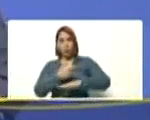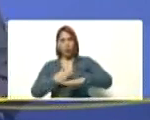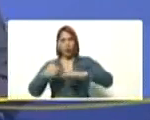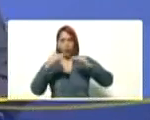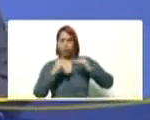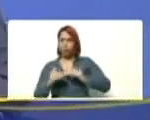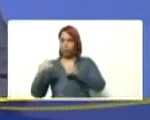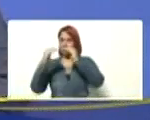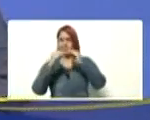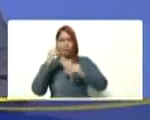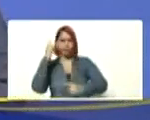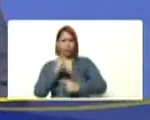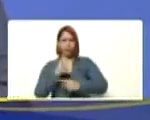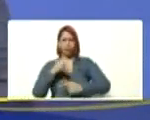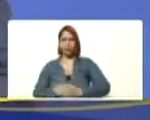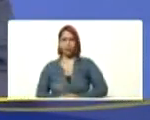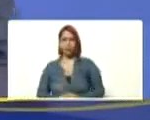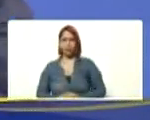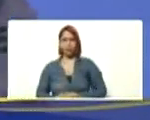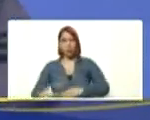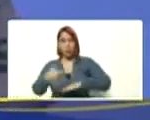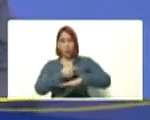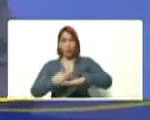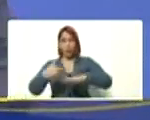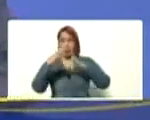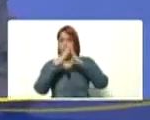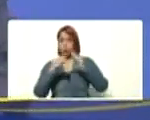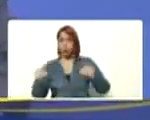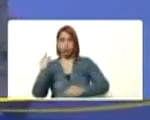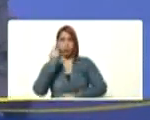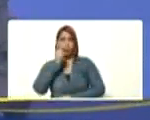todos. Gobernar para todas.